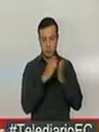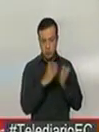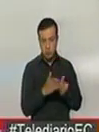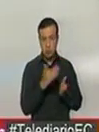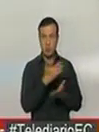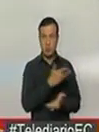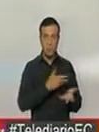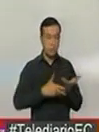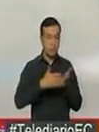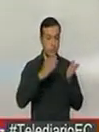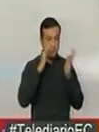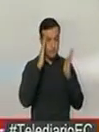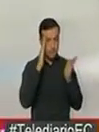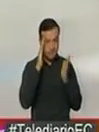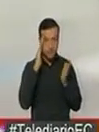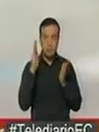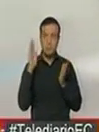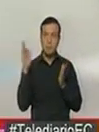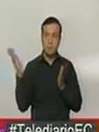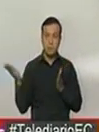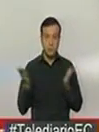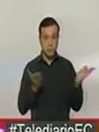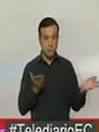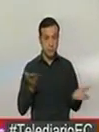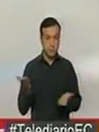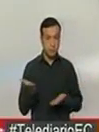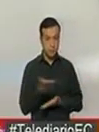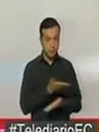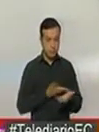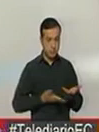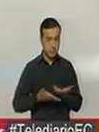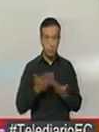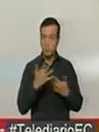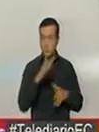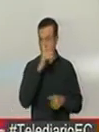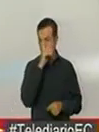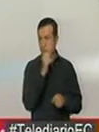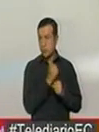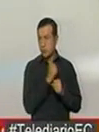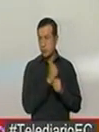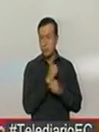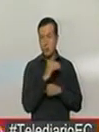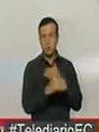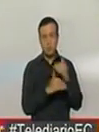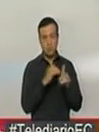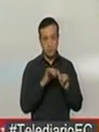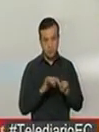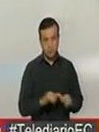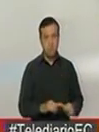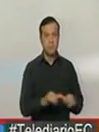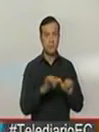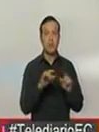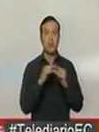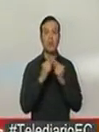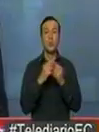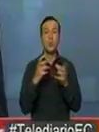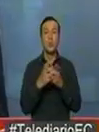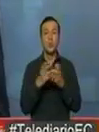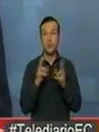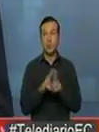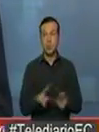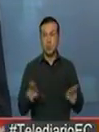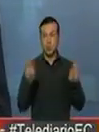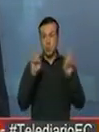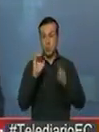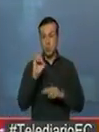está atendiendo delegaciones oficiales, ajá, pero estamos ya adelantando el trabajo bajo su dirección. Y entiendo también que una misión de la Organización